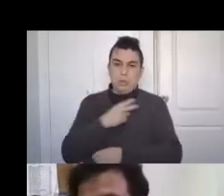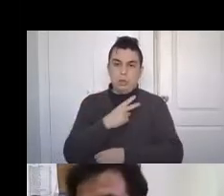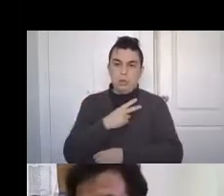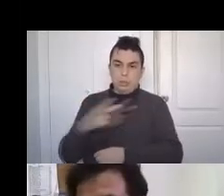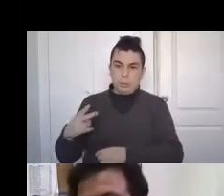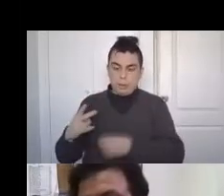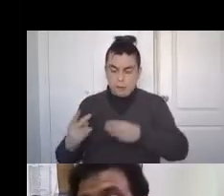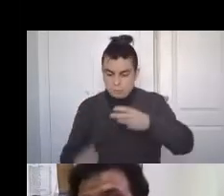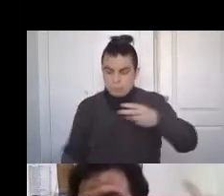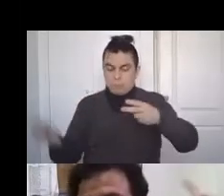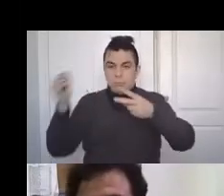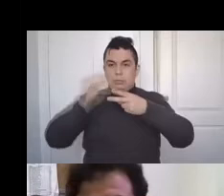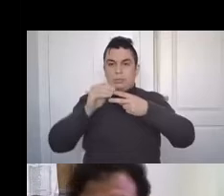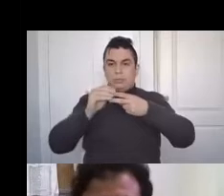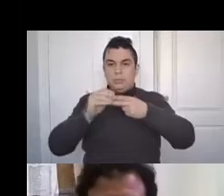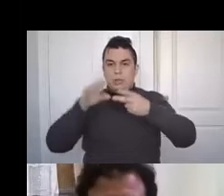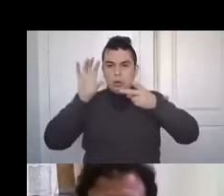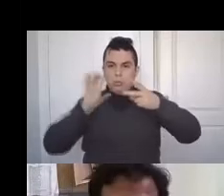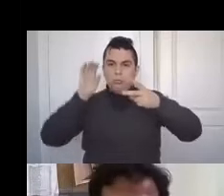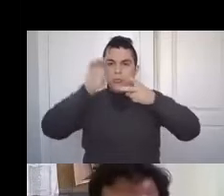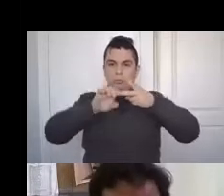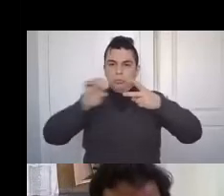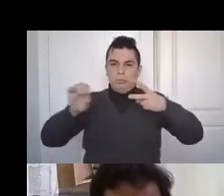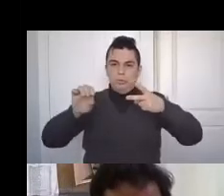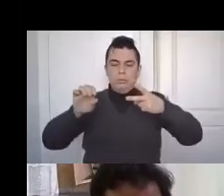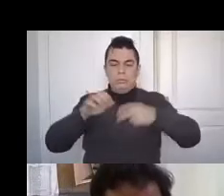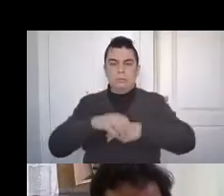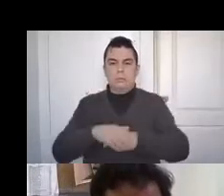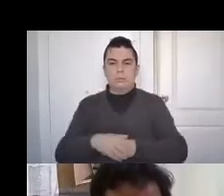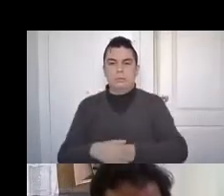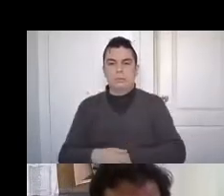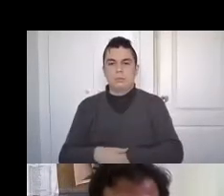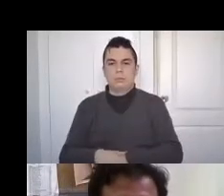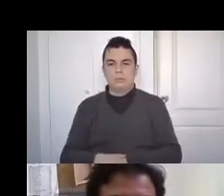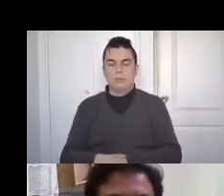ganó este escalafón, ¿cierto?, de variante de interés.